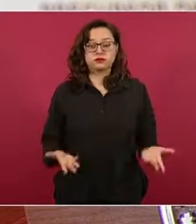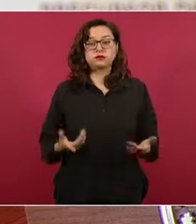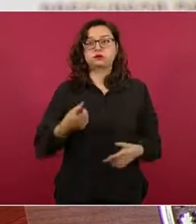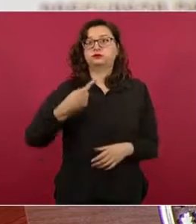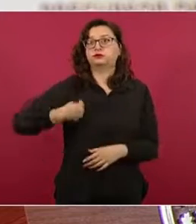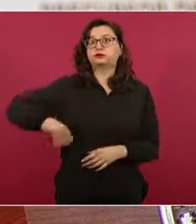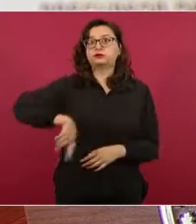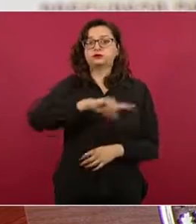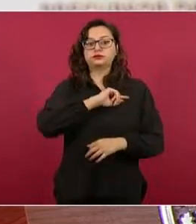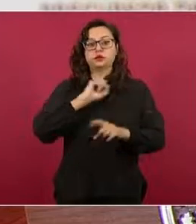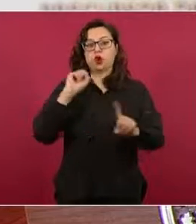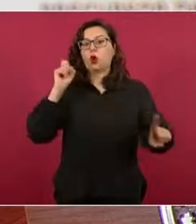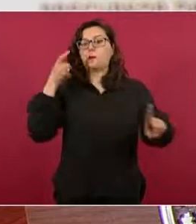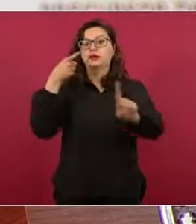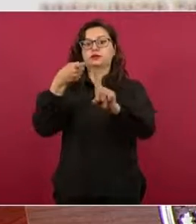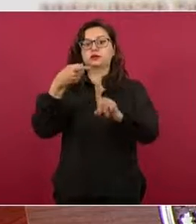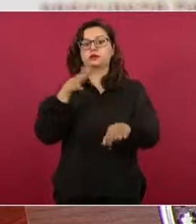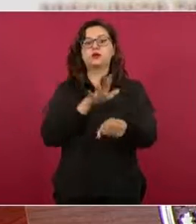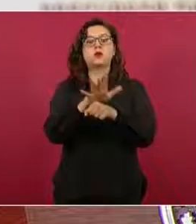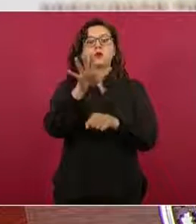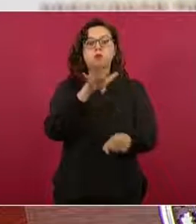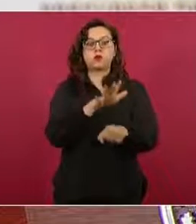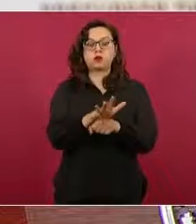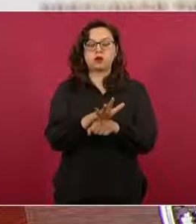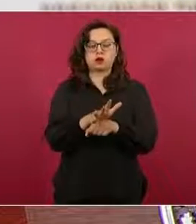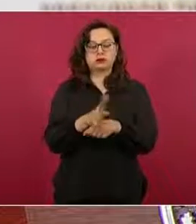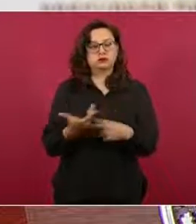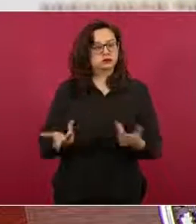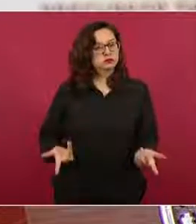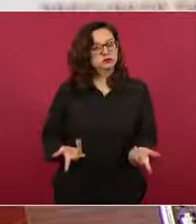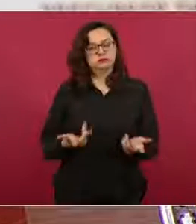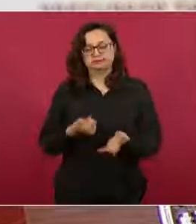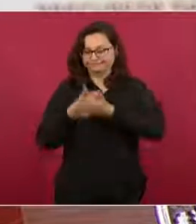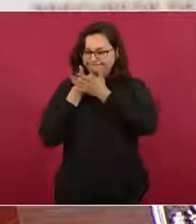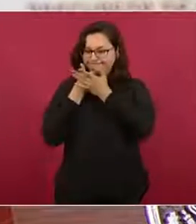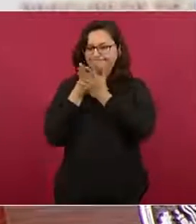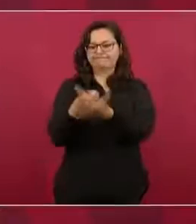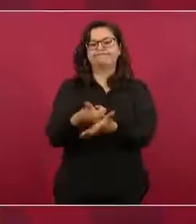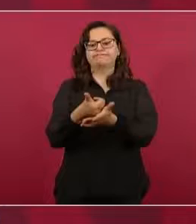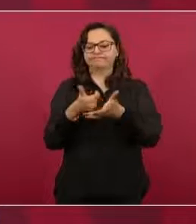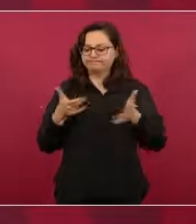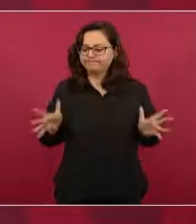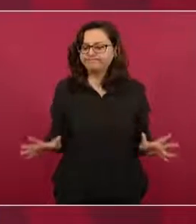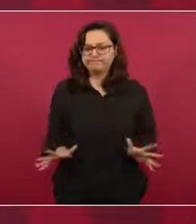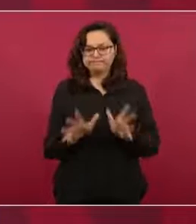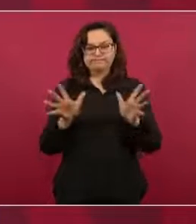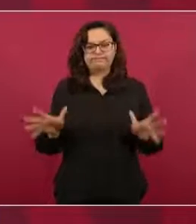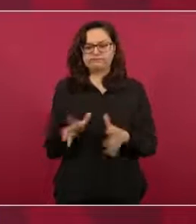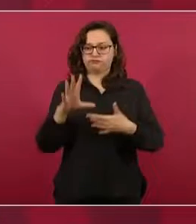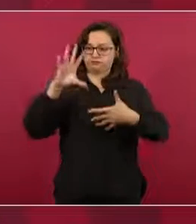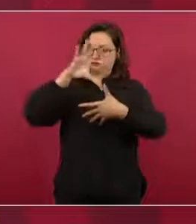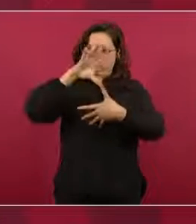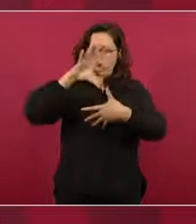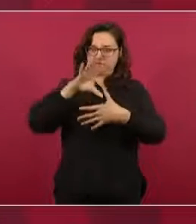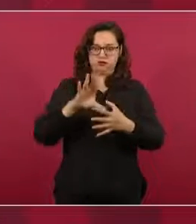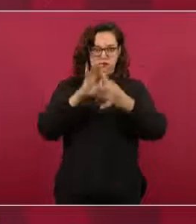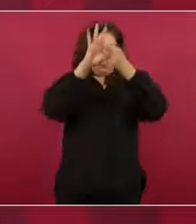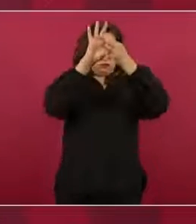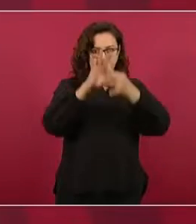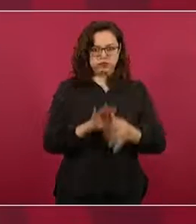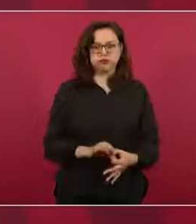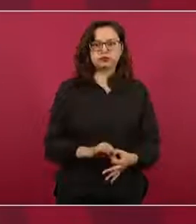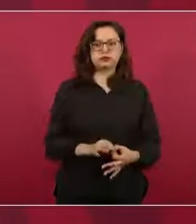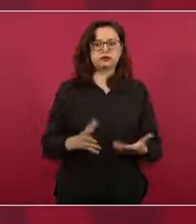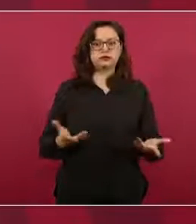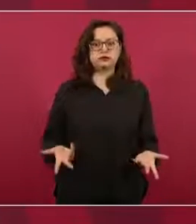para conseguir la unidad. Estamos planteando que así como se constituyó